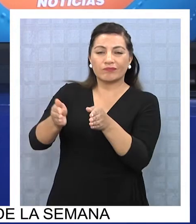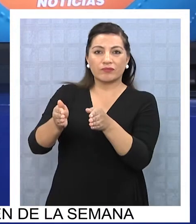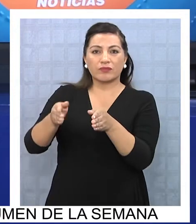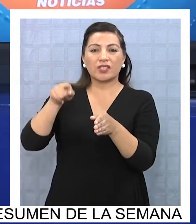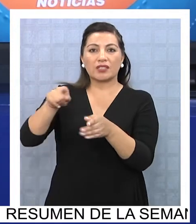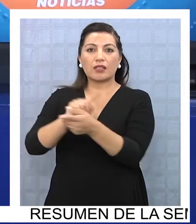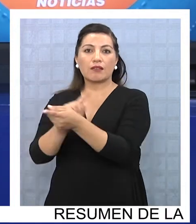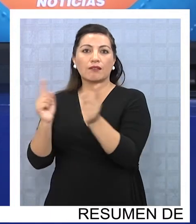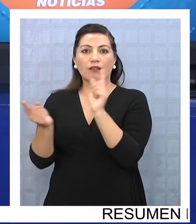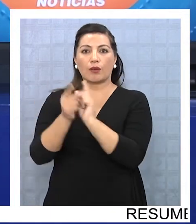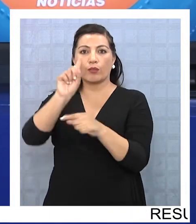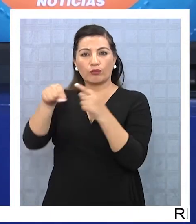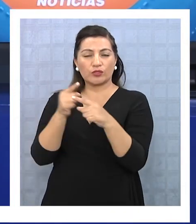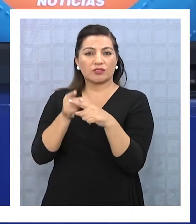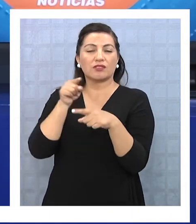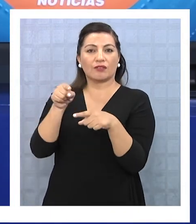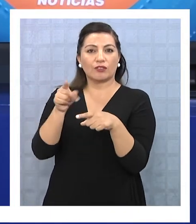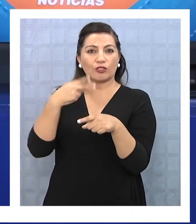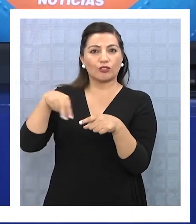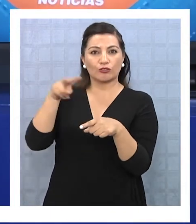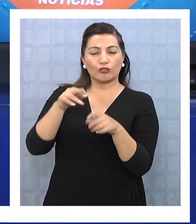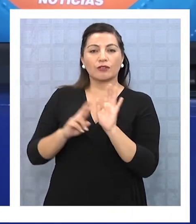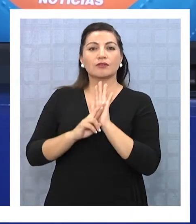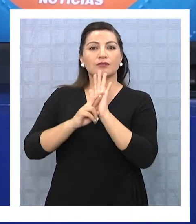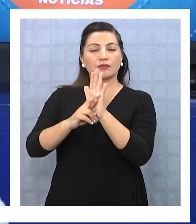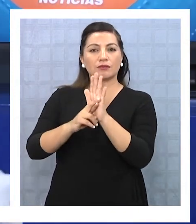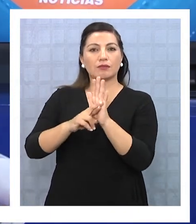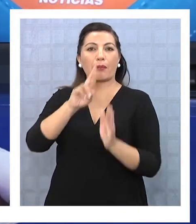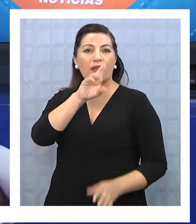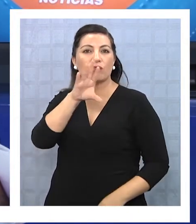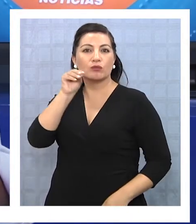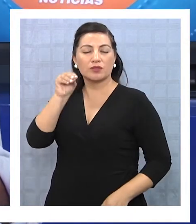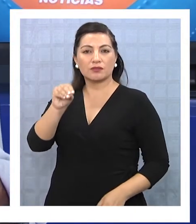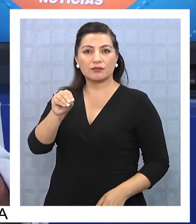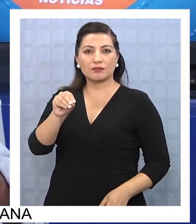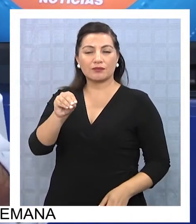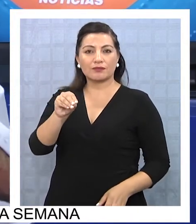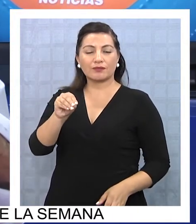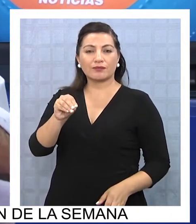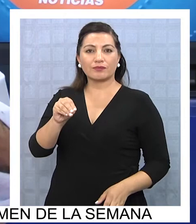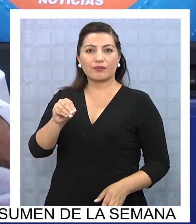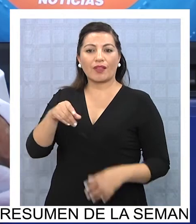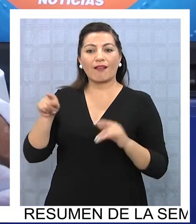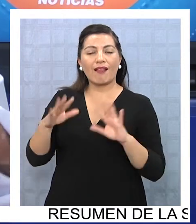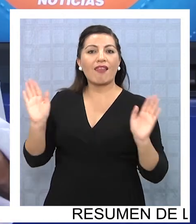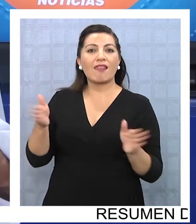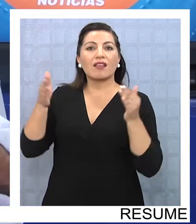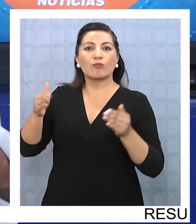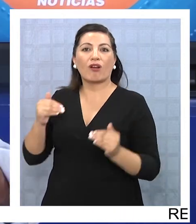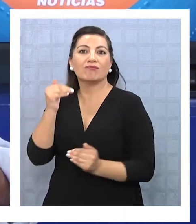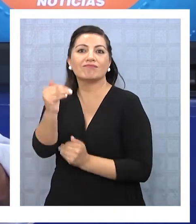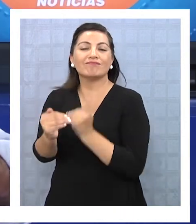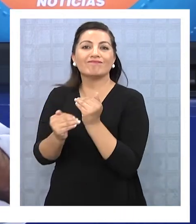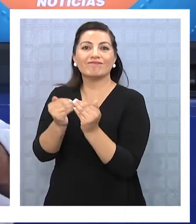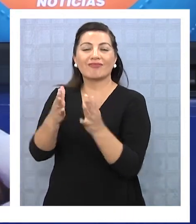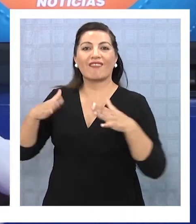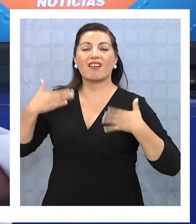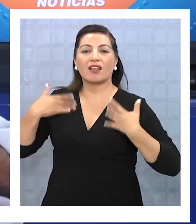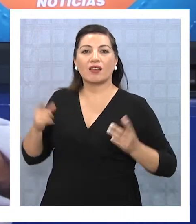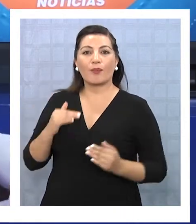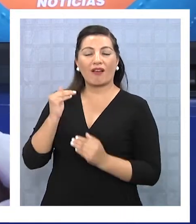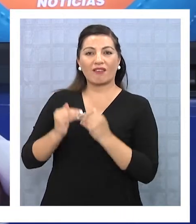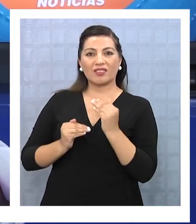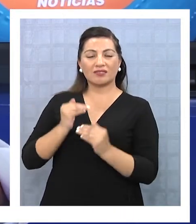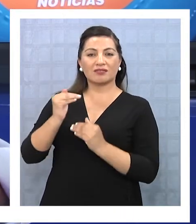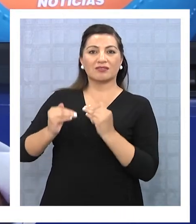y adoptamos el camino del cambio positivo que representamos nosotros para recuperar el dinamismo, el empuje, las ganas,